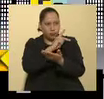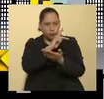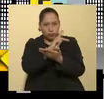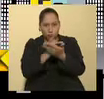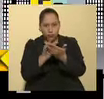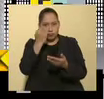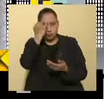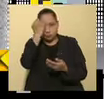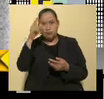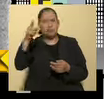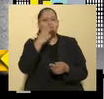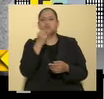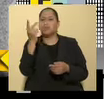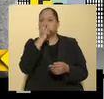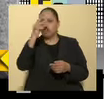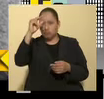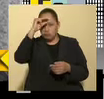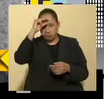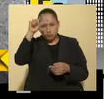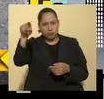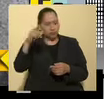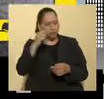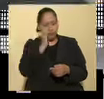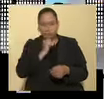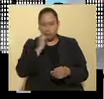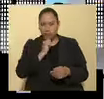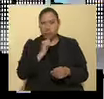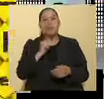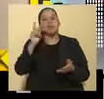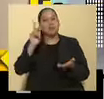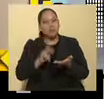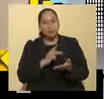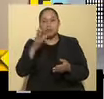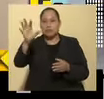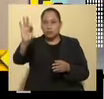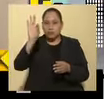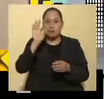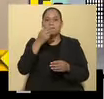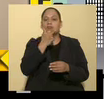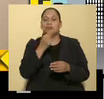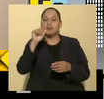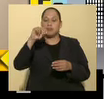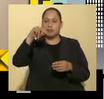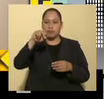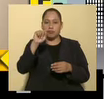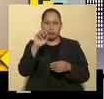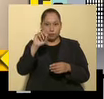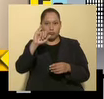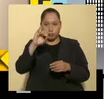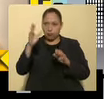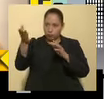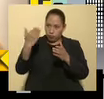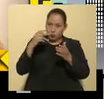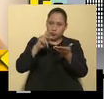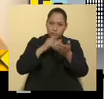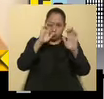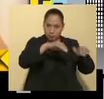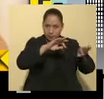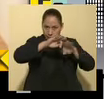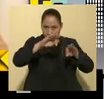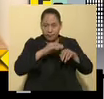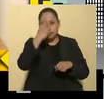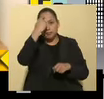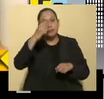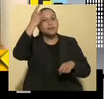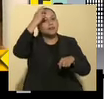gran pedagogo y como gran pensador, de nuevo contrata a Antonio Rivas, a Alfredo Ramos Martínez para